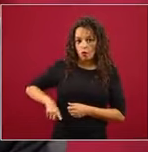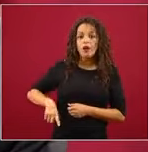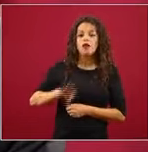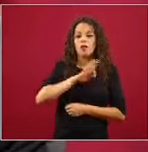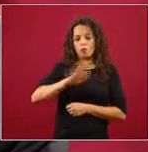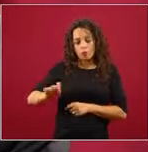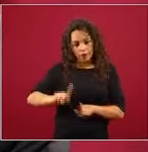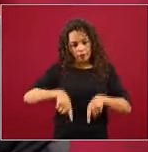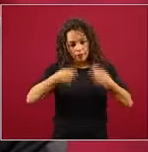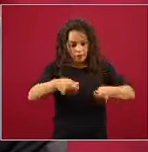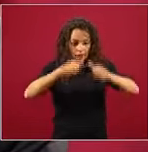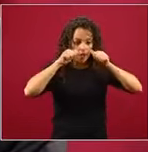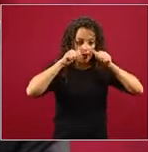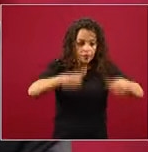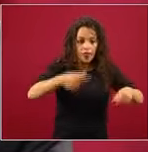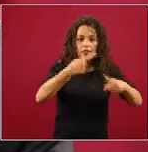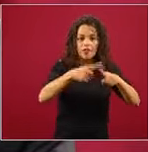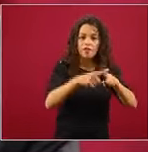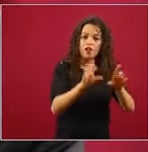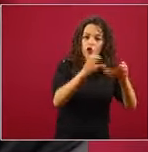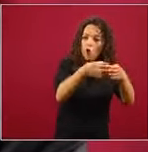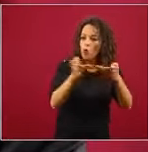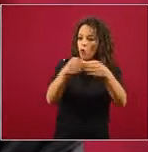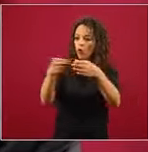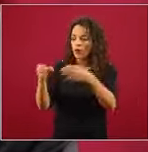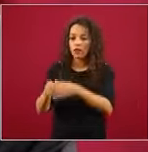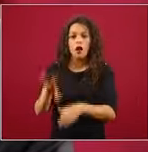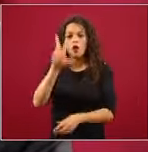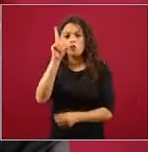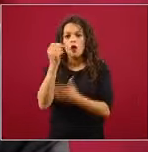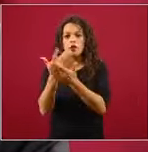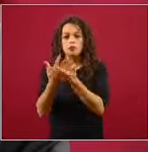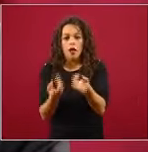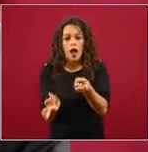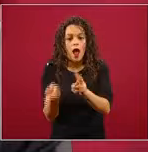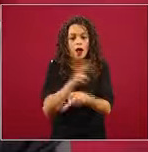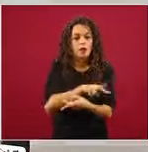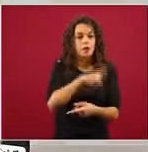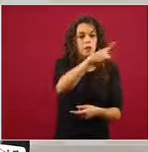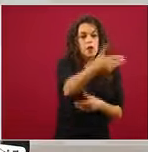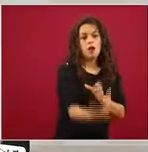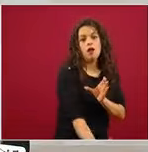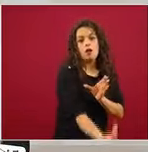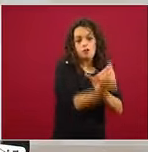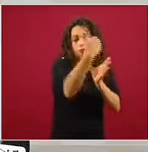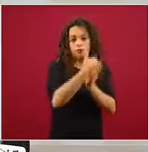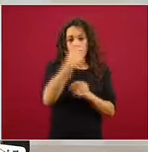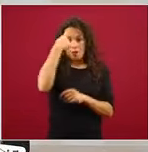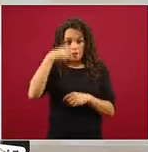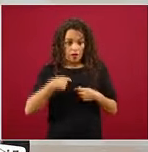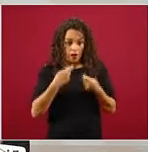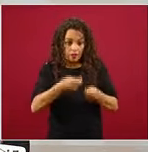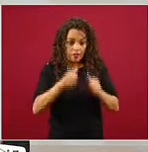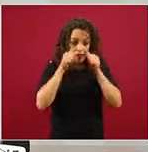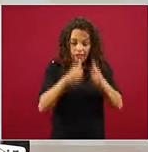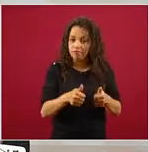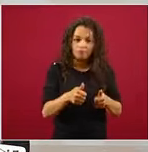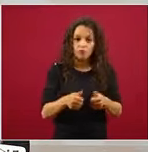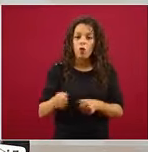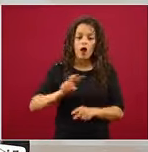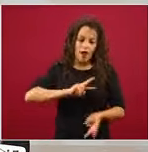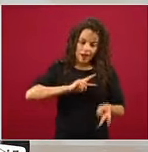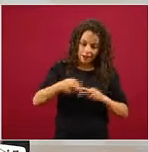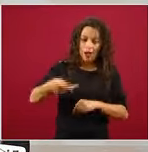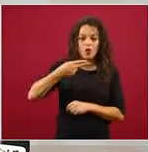comunidades y no esperar a que estas comunidades se trasladen en búsqueda de atención. Hay que desplazarnos hacia ellas a través